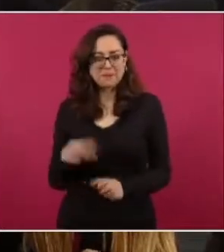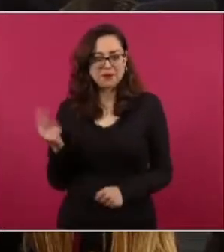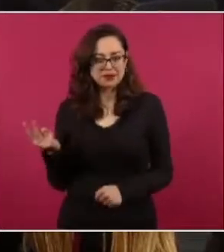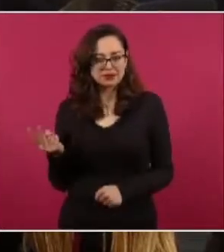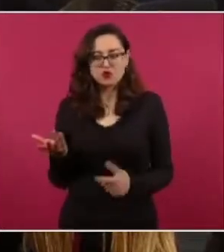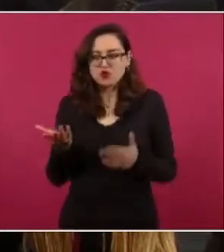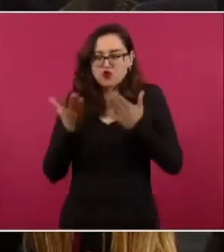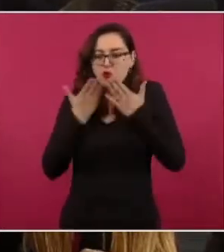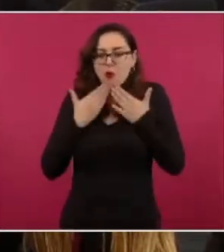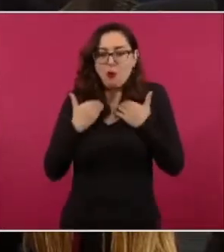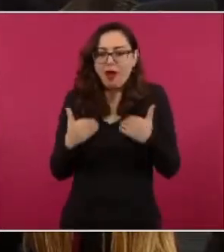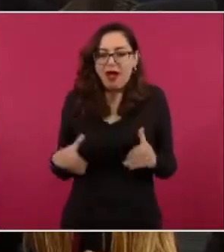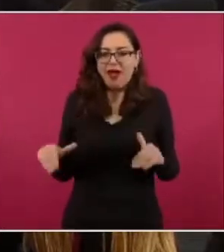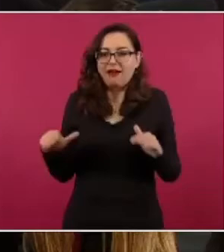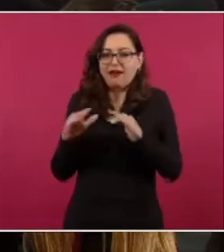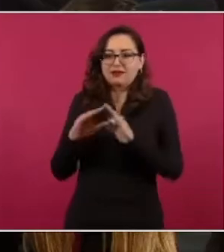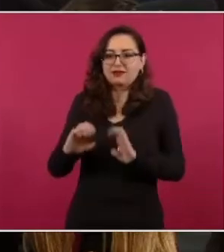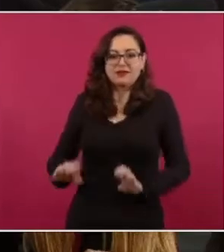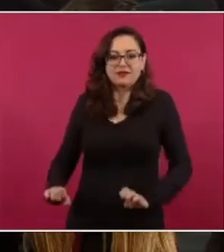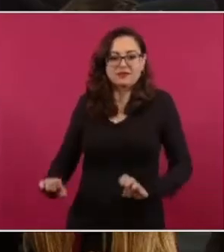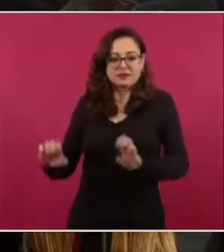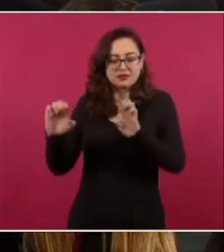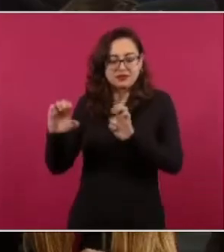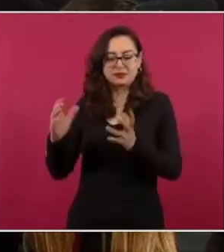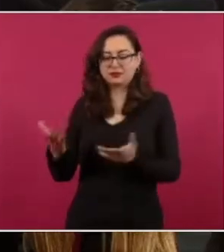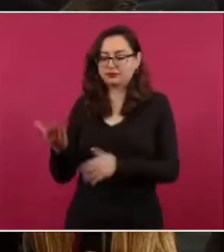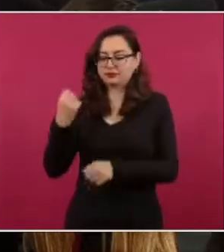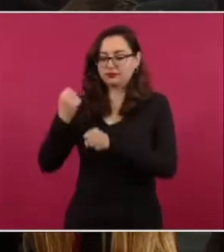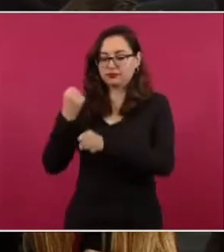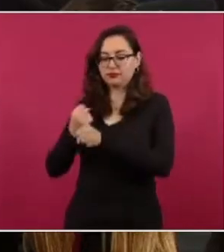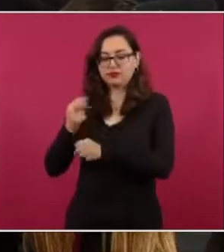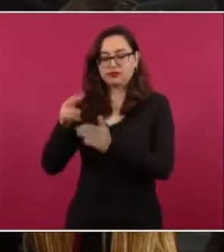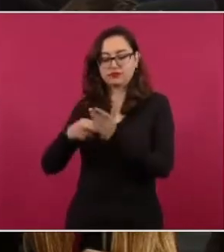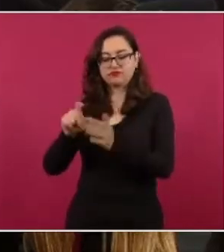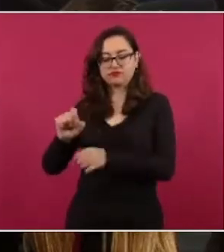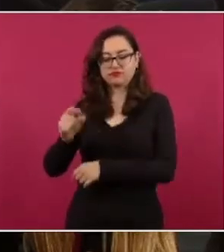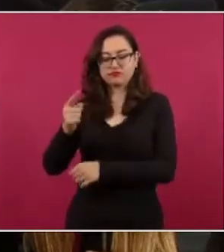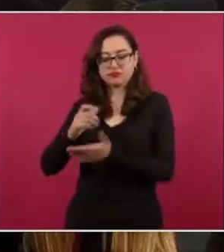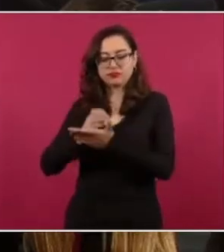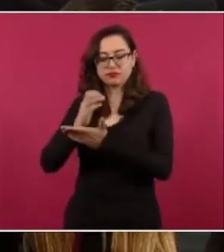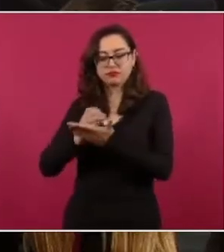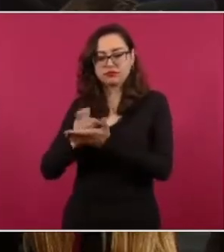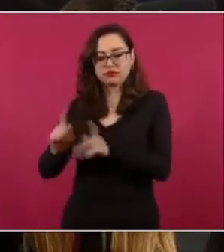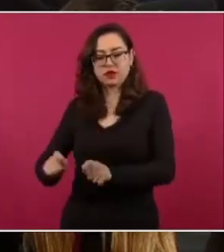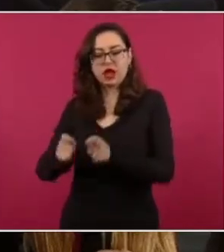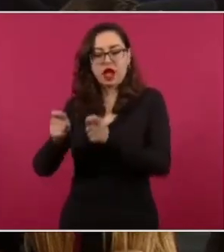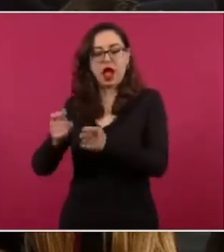favorecida en el 2021 y ahora en este 2022 para obtener contrato